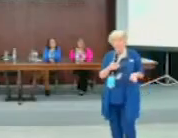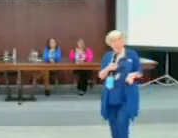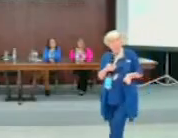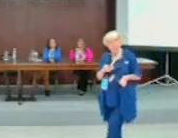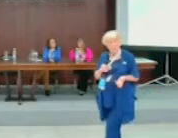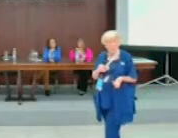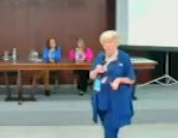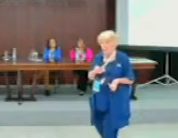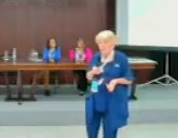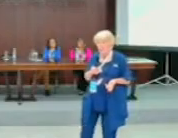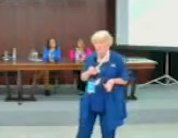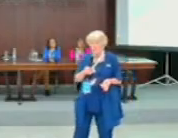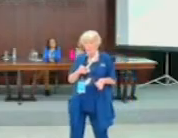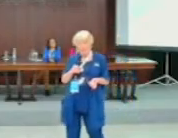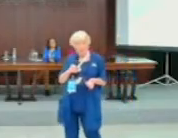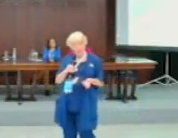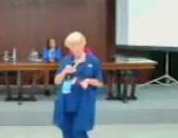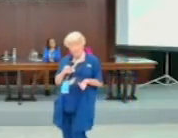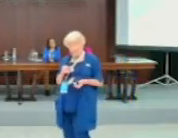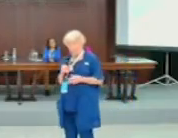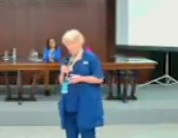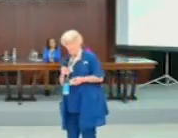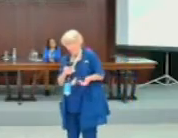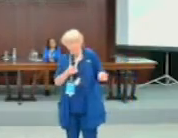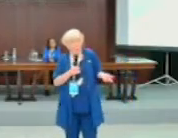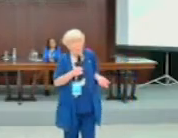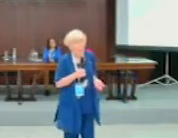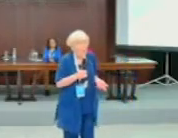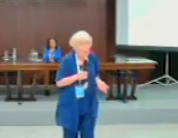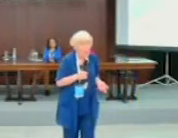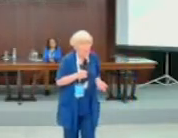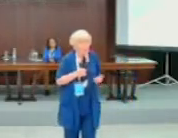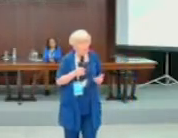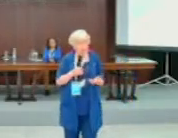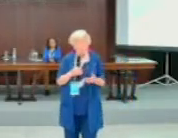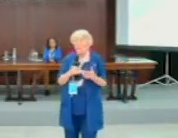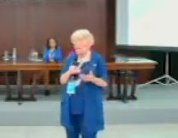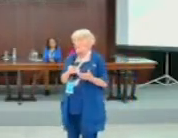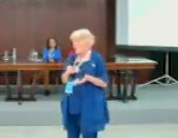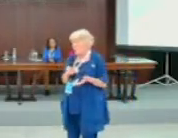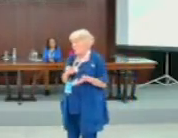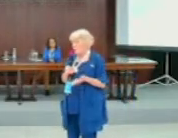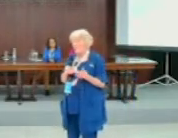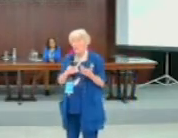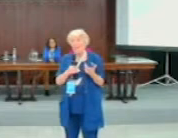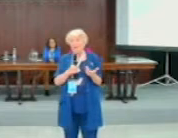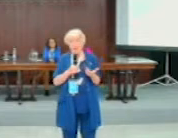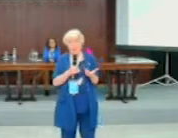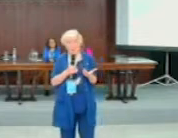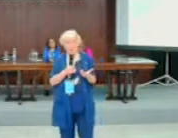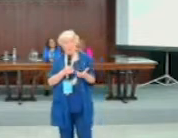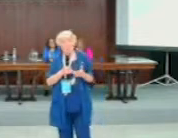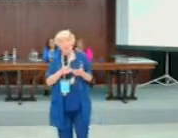me lo plantearon en un programa de televisión, yo dije, ¿qué? Yo nunca me lo planteé. Bueno, piensen hoy como